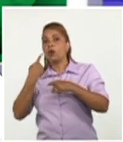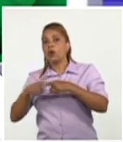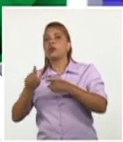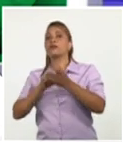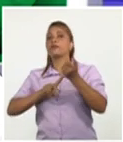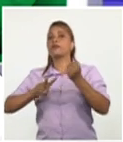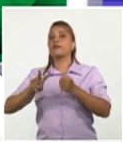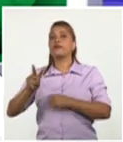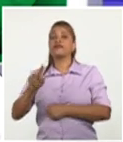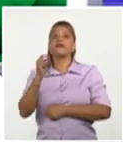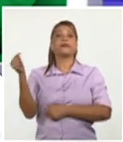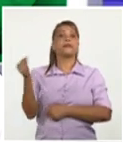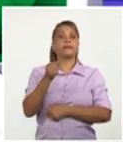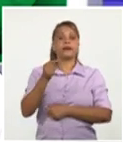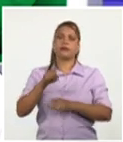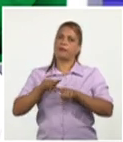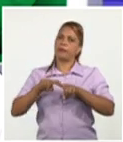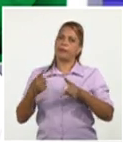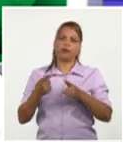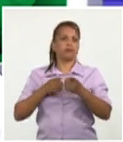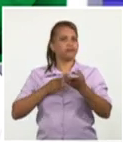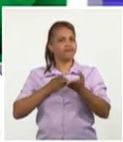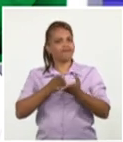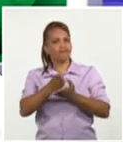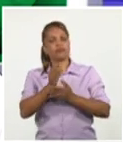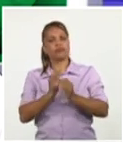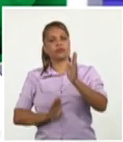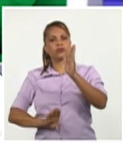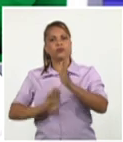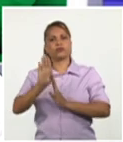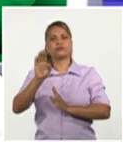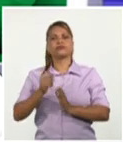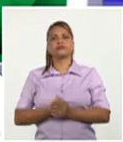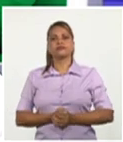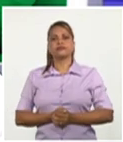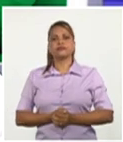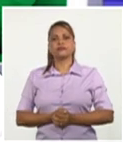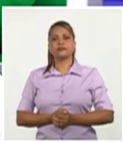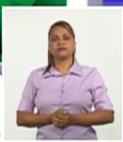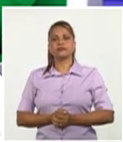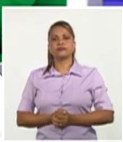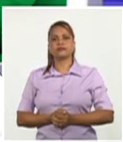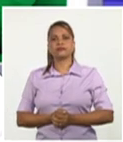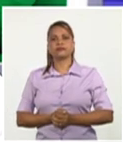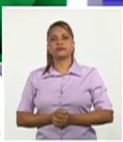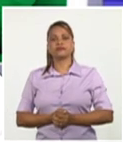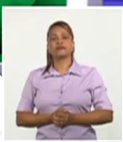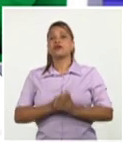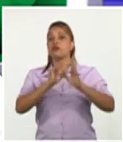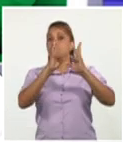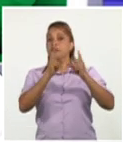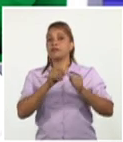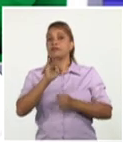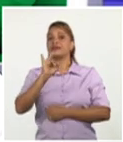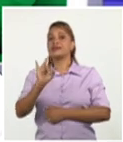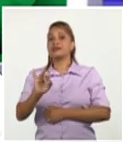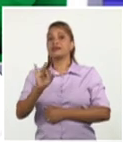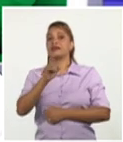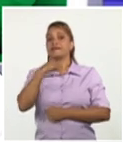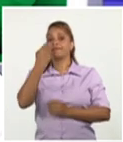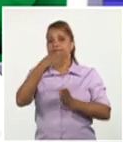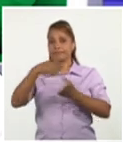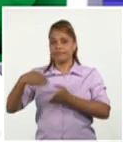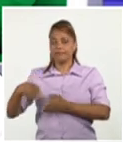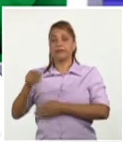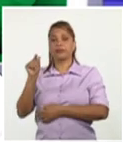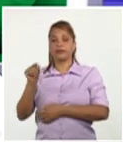una elevada transmisión. A esto se suma que una cifra de 7 fallecidos realmente